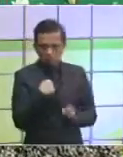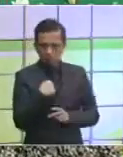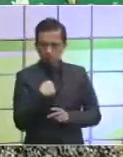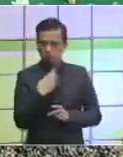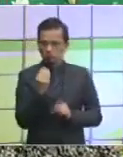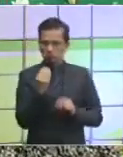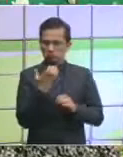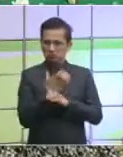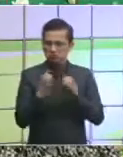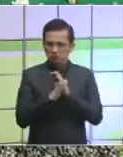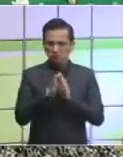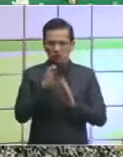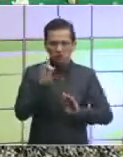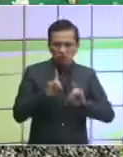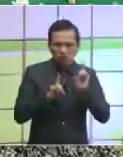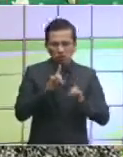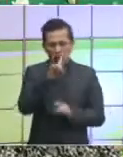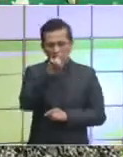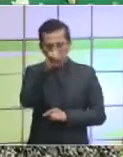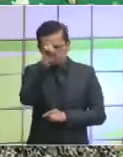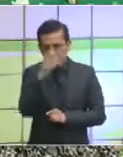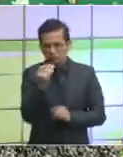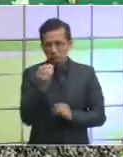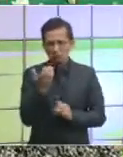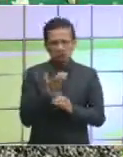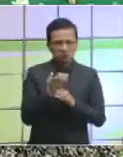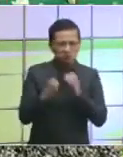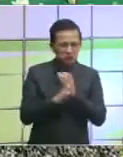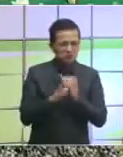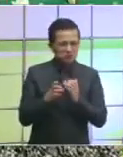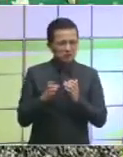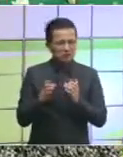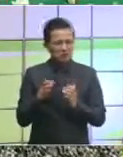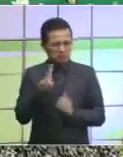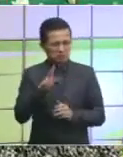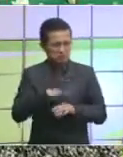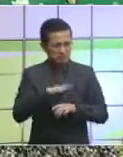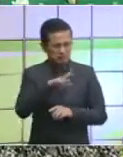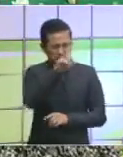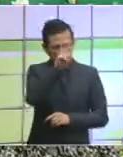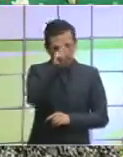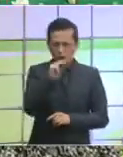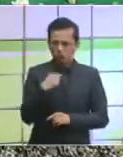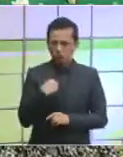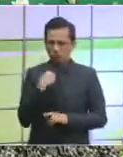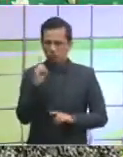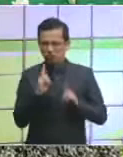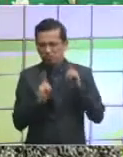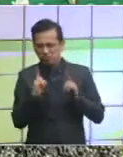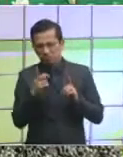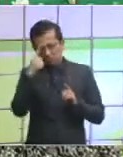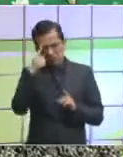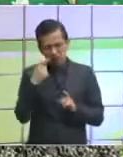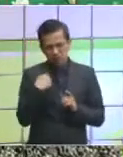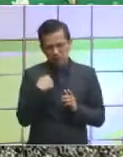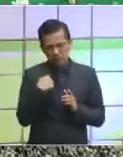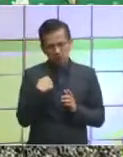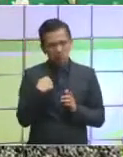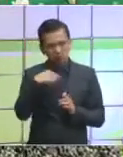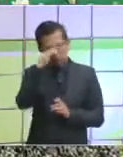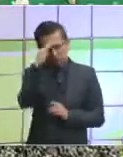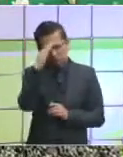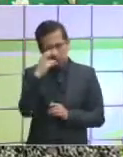interrogantes muchas inquietudes digamos más que interrogantes creo que los puntos que